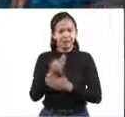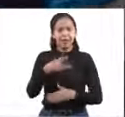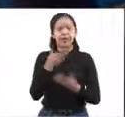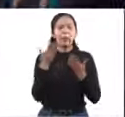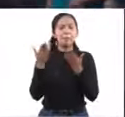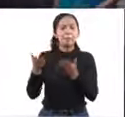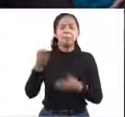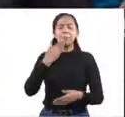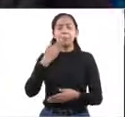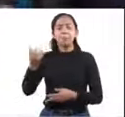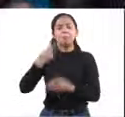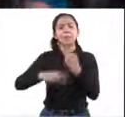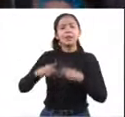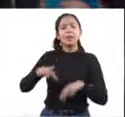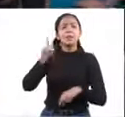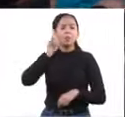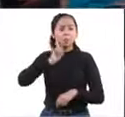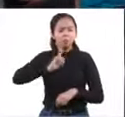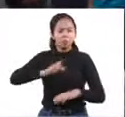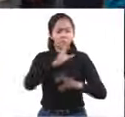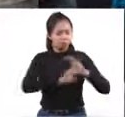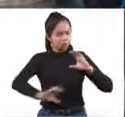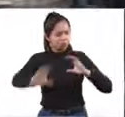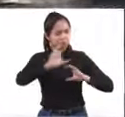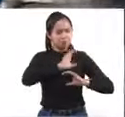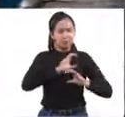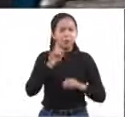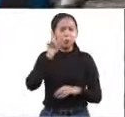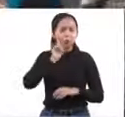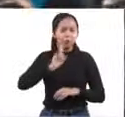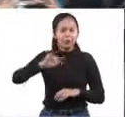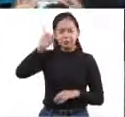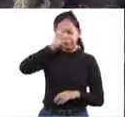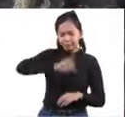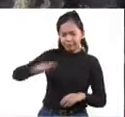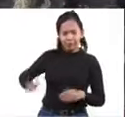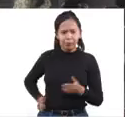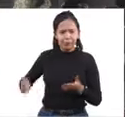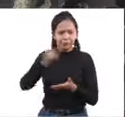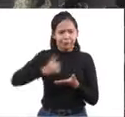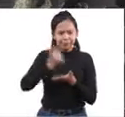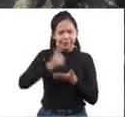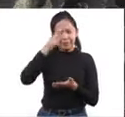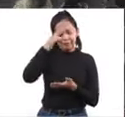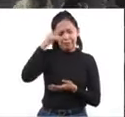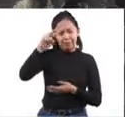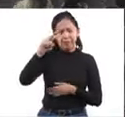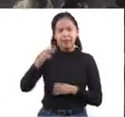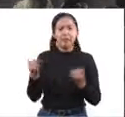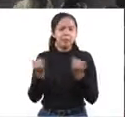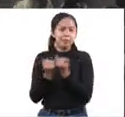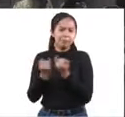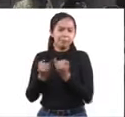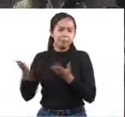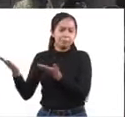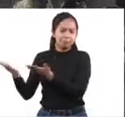México, doctora Claudia Sheinbaum Pardo, y autoridades que le acompañan.